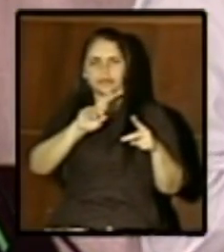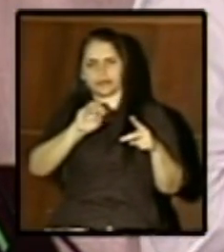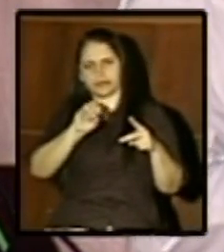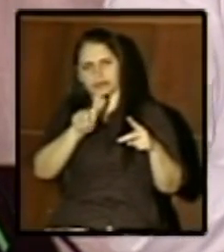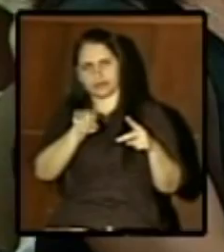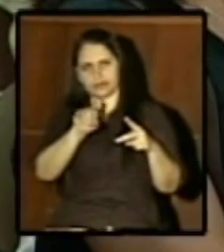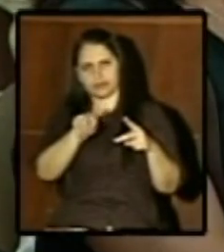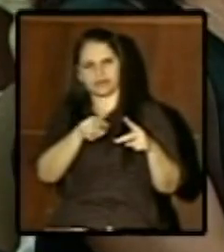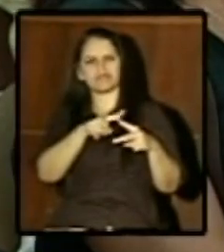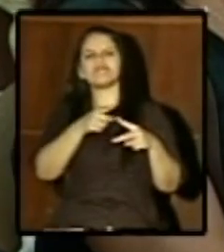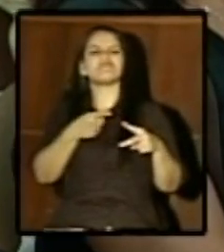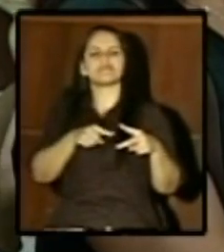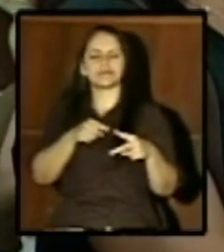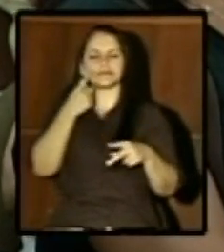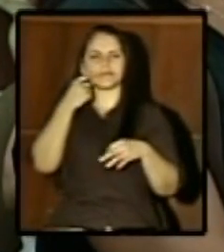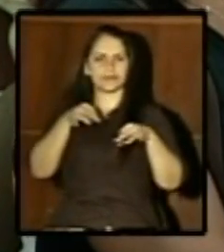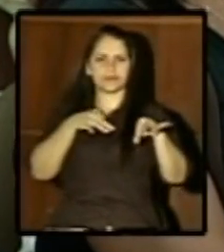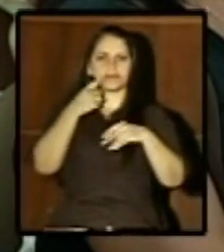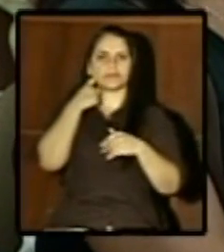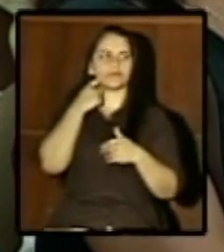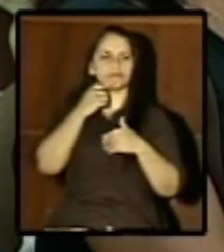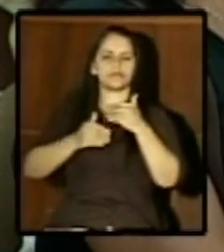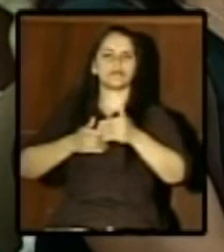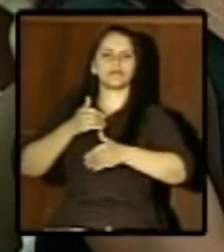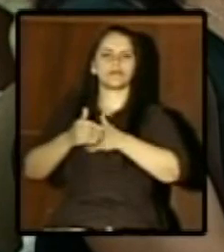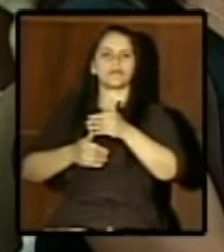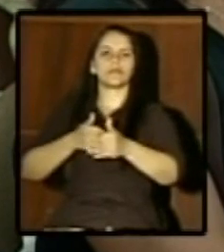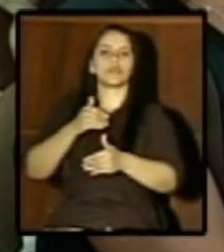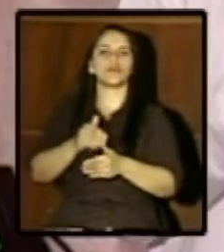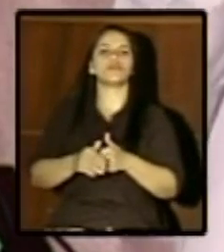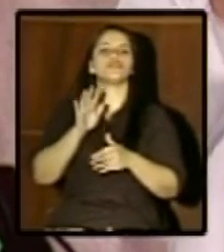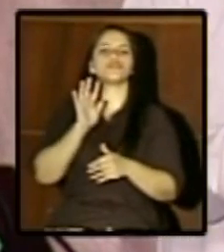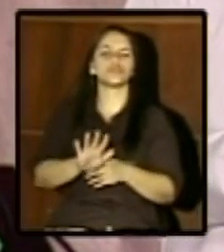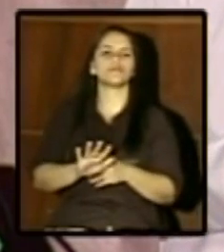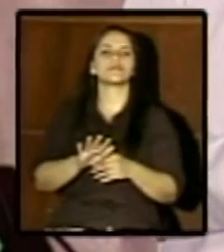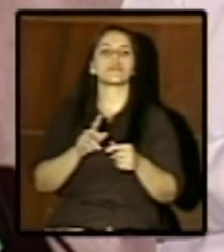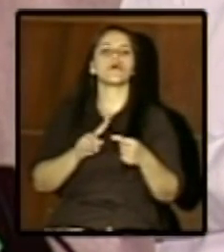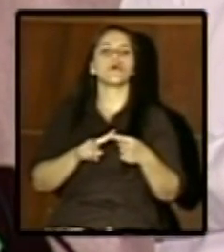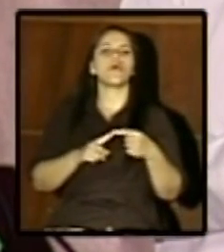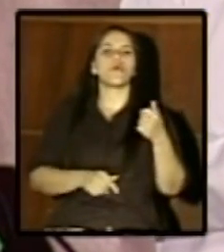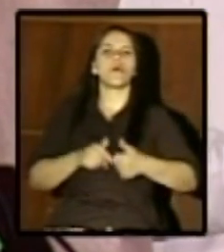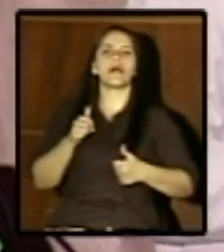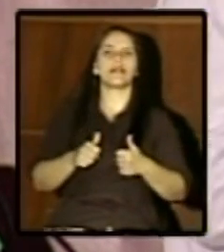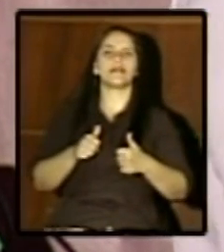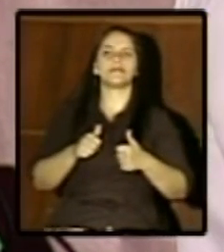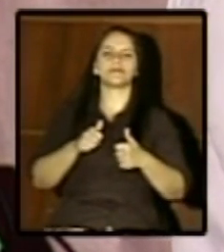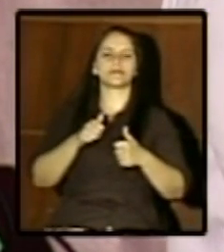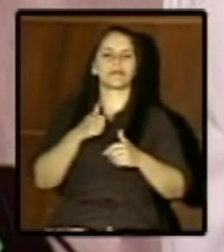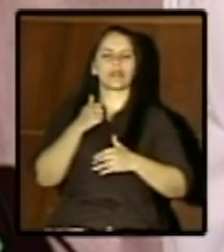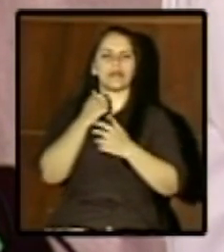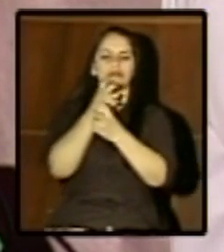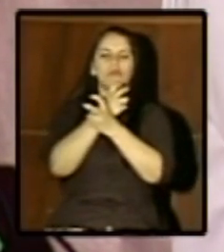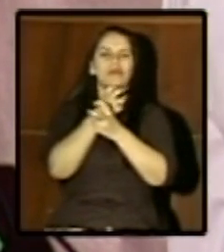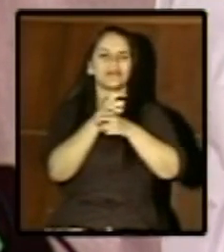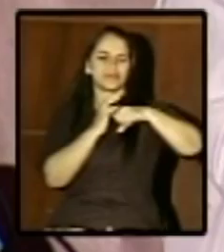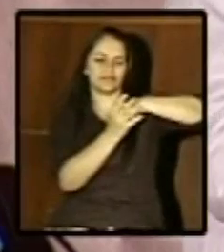denominamos. ¿Qué es esto? La osteoartrosis es un proceso degenerativo del cartílago